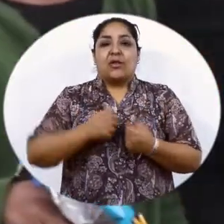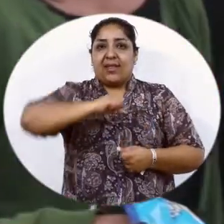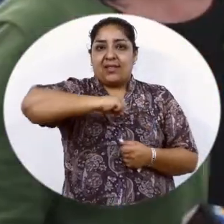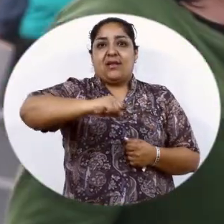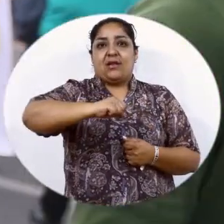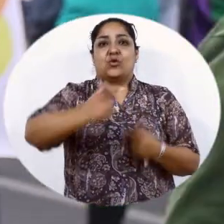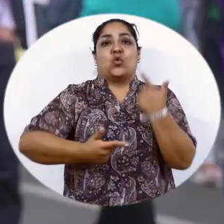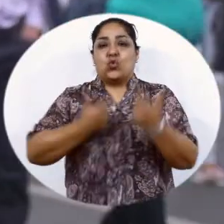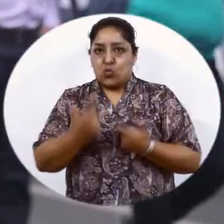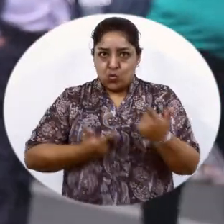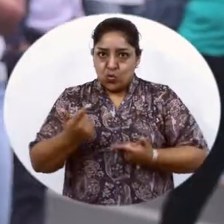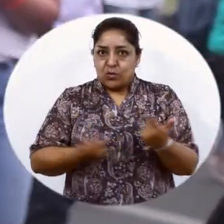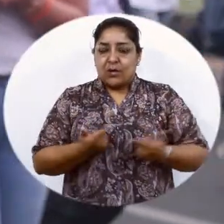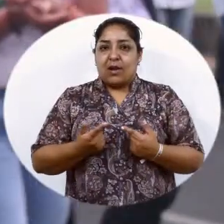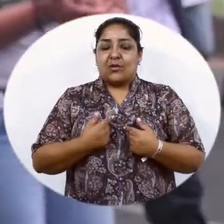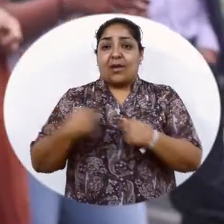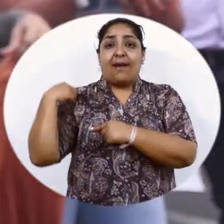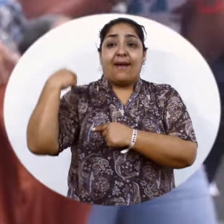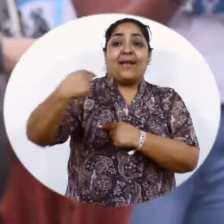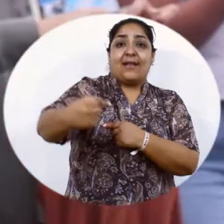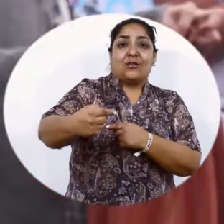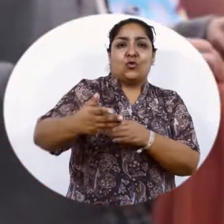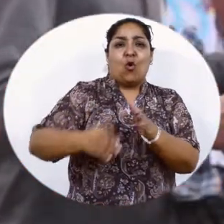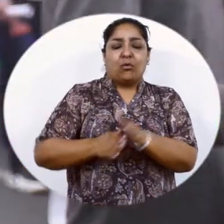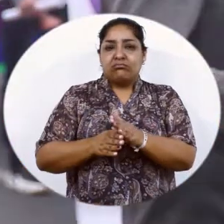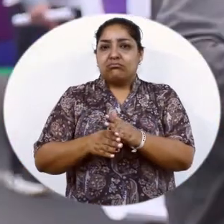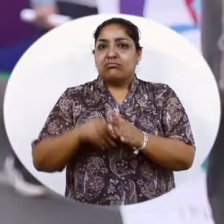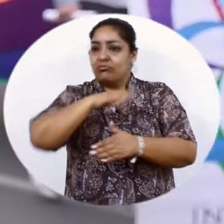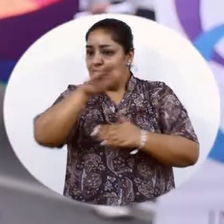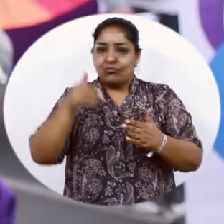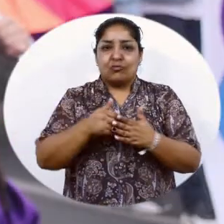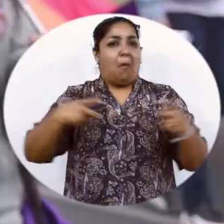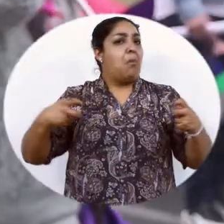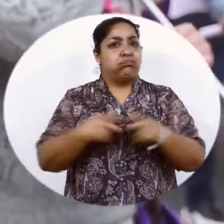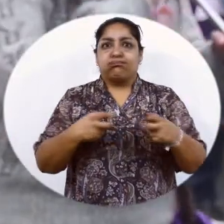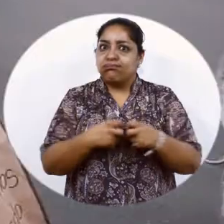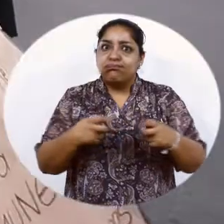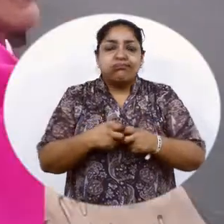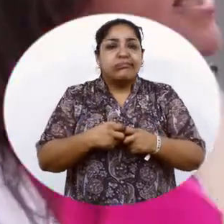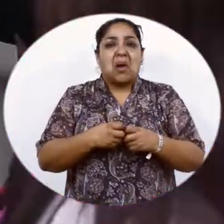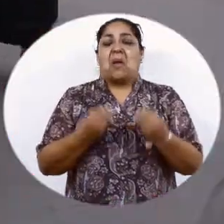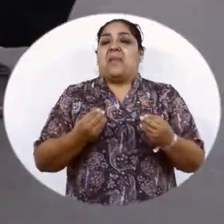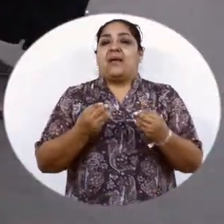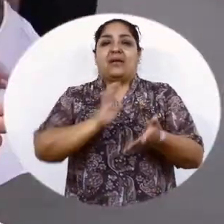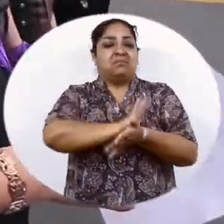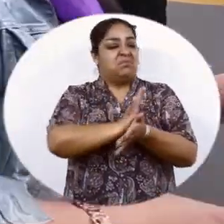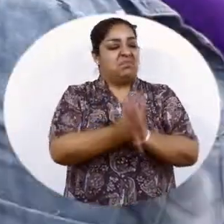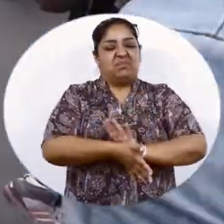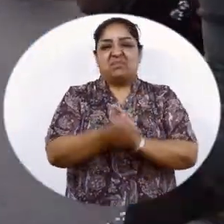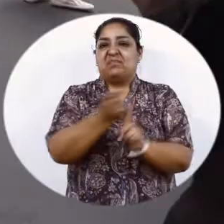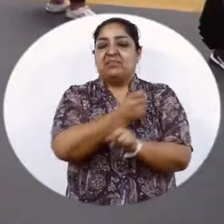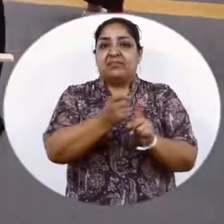por nuestros derechos luchando por todavía las generaciones que vienen con toda la energía para que no